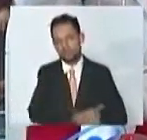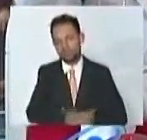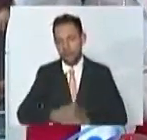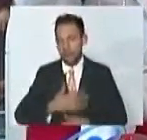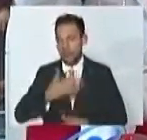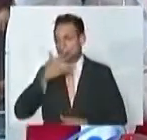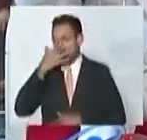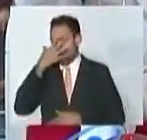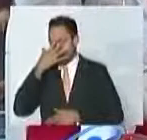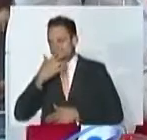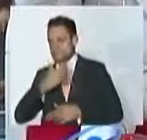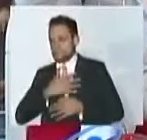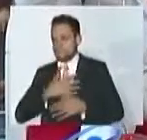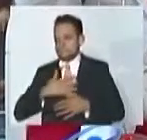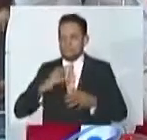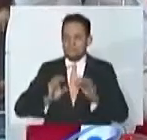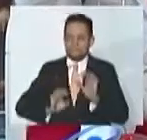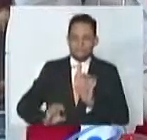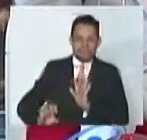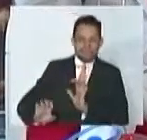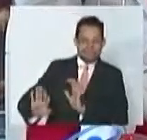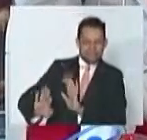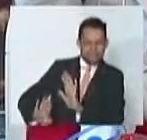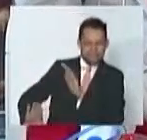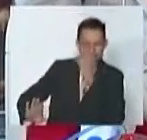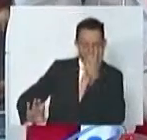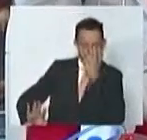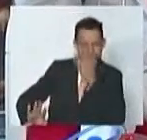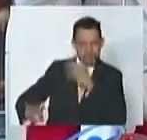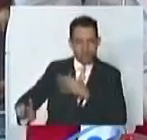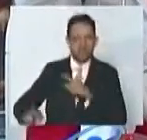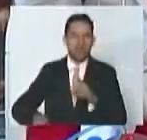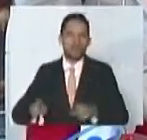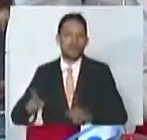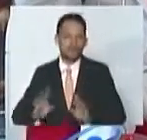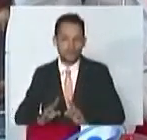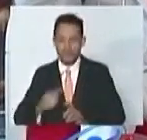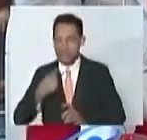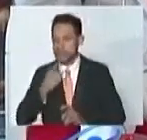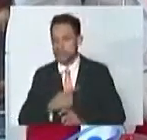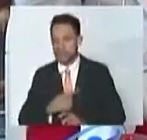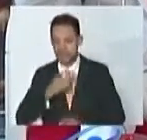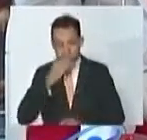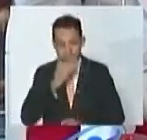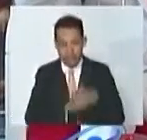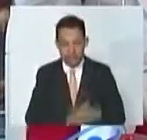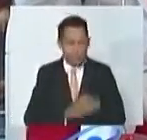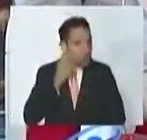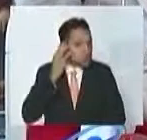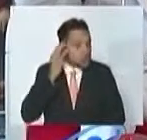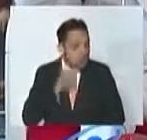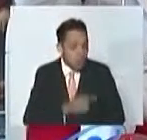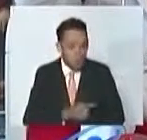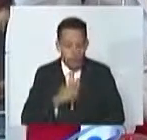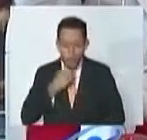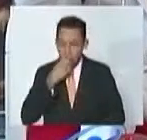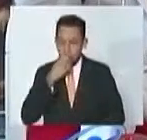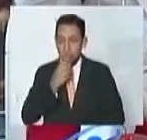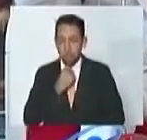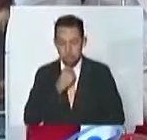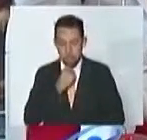a no socializar, a no tener ese proceso con el otro. Llegan y nos dicen, no, es que es una niña que no habla, es una niña